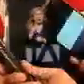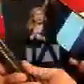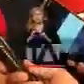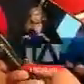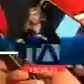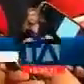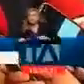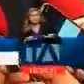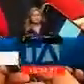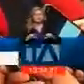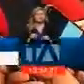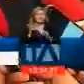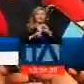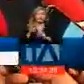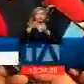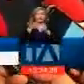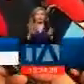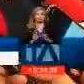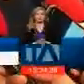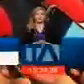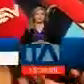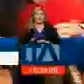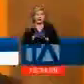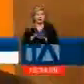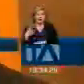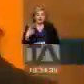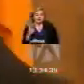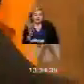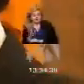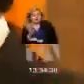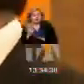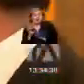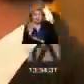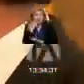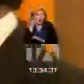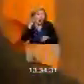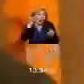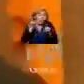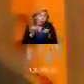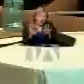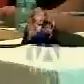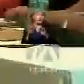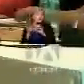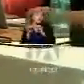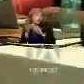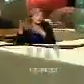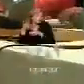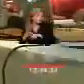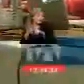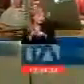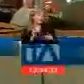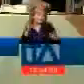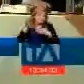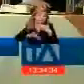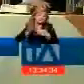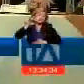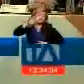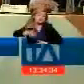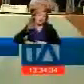Bueno, garantías no puede haber. Tenemos que hoy día buscar llegar a consensos y eso es lo que vamos a hacer. El oficialista sostiene que hasta mañana tienen plazo para un